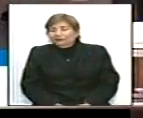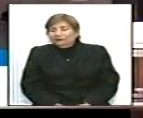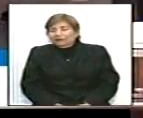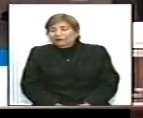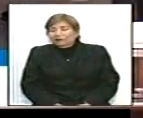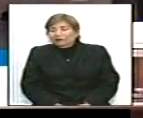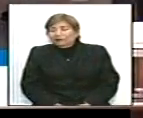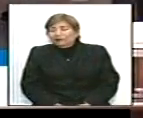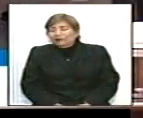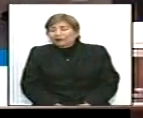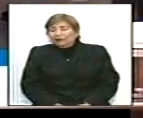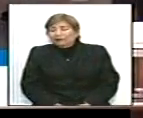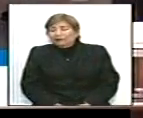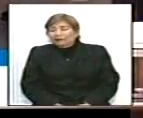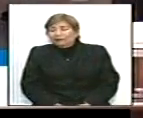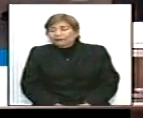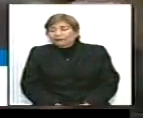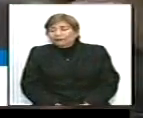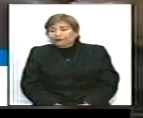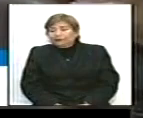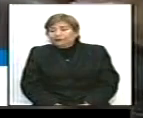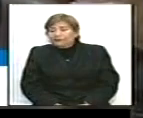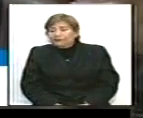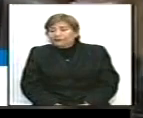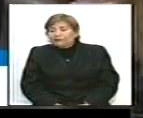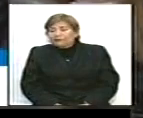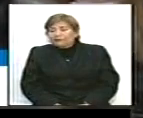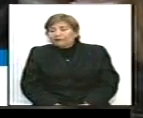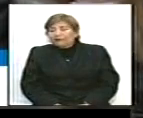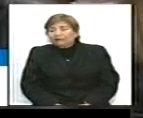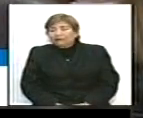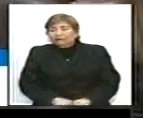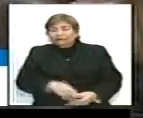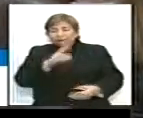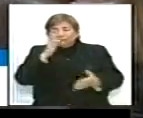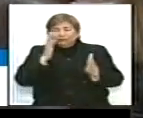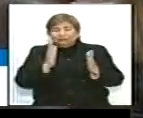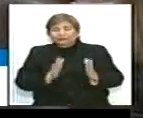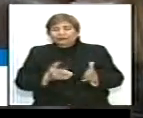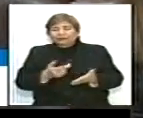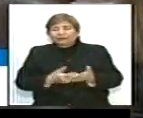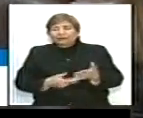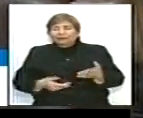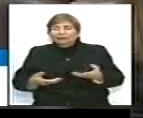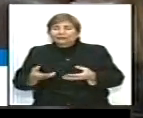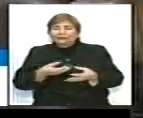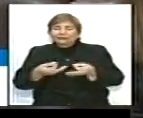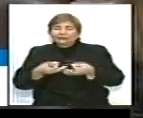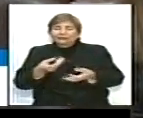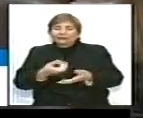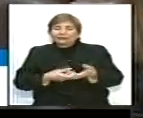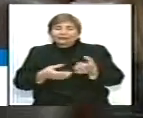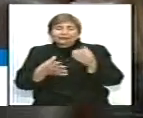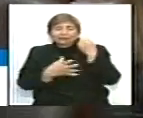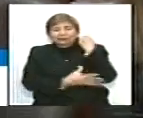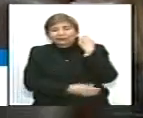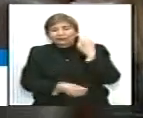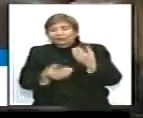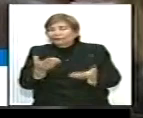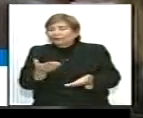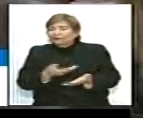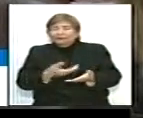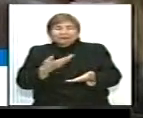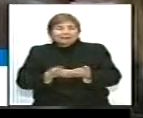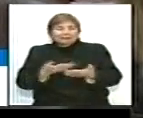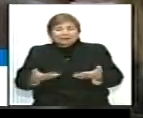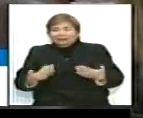Congresista, le vamos a agradecer que termine, por favor. Presidente, los peruanos es sanear su economía, reducir la pobreza drásticamente. ¿Eso de dónde